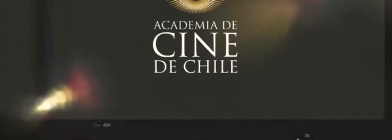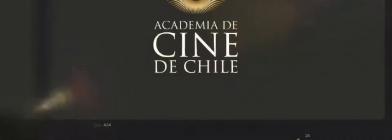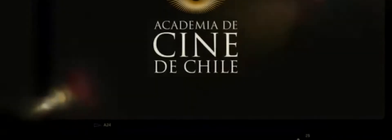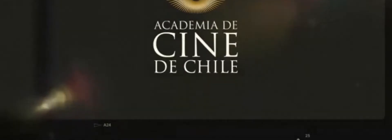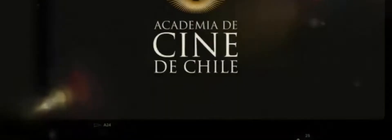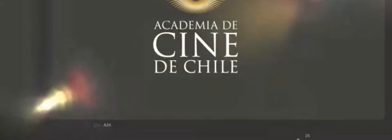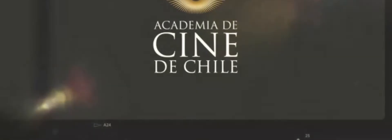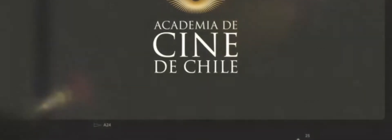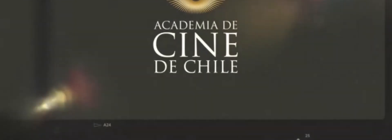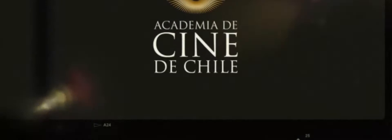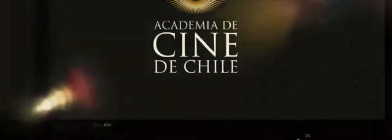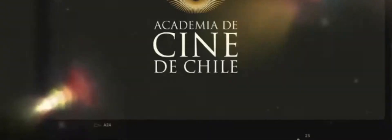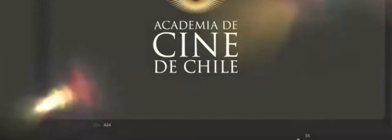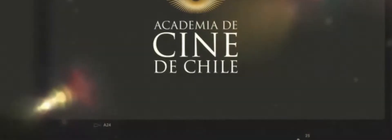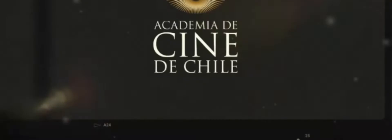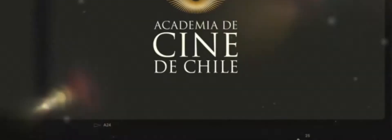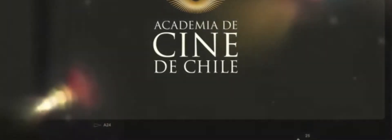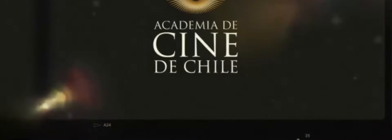academia de cine de china